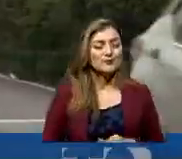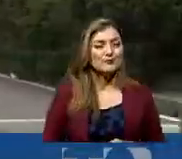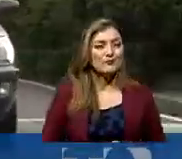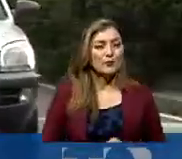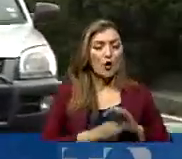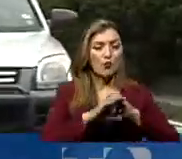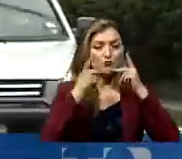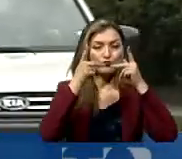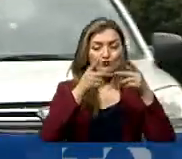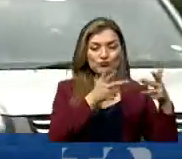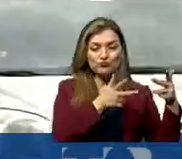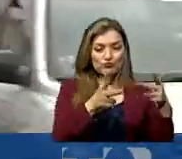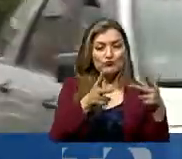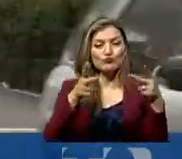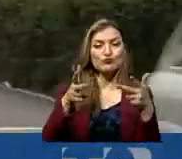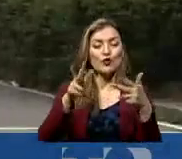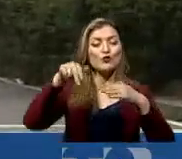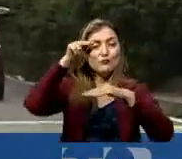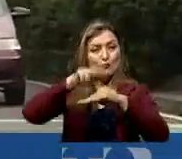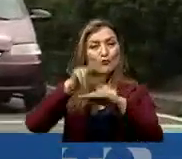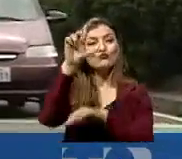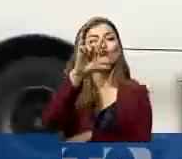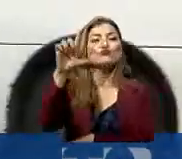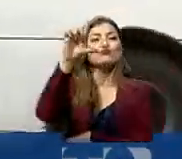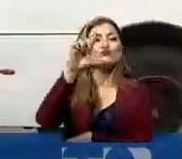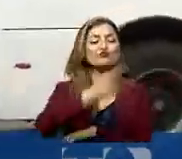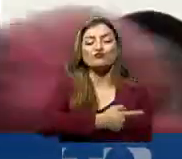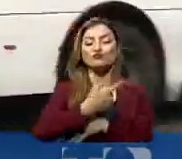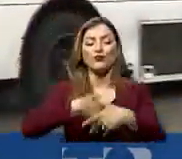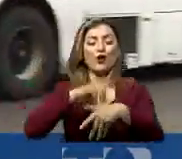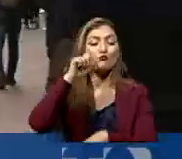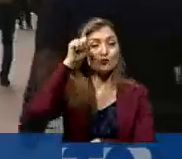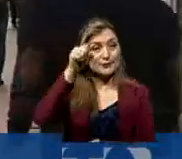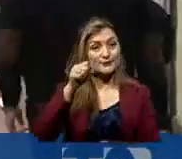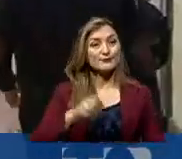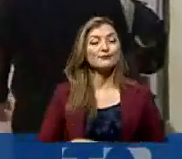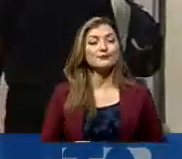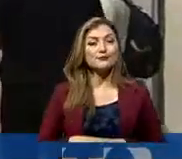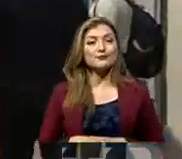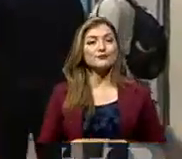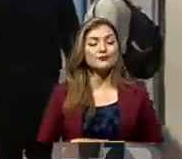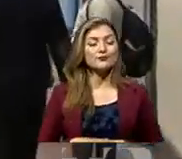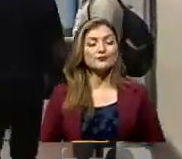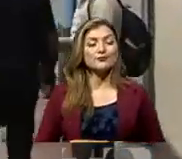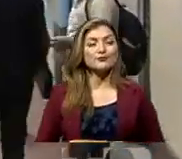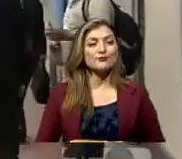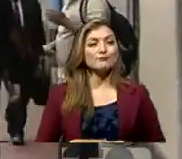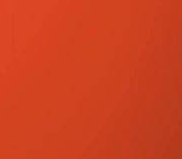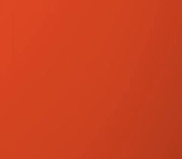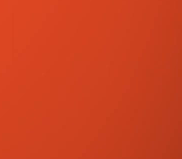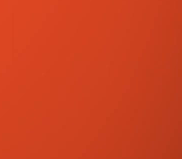transporte público urbano está amigo pero con normalidad este lunes día de manifestaciones elecciones 24